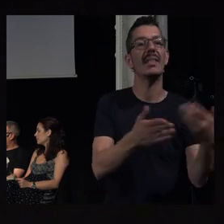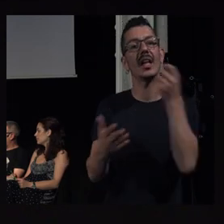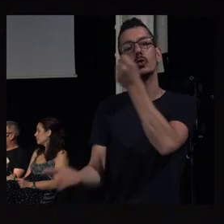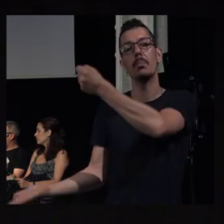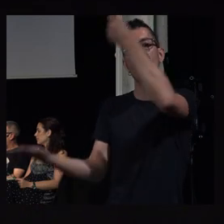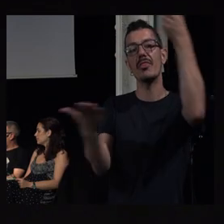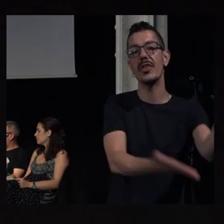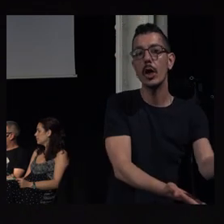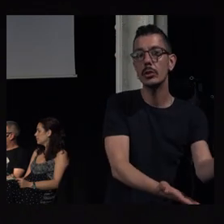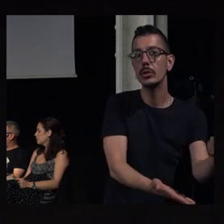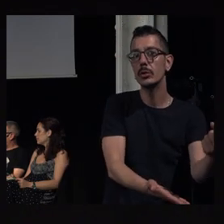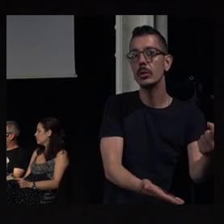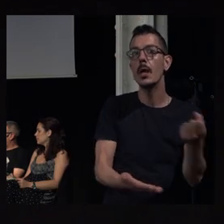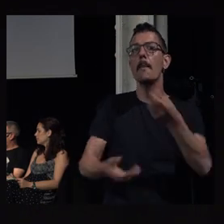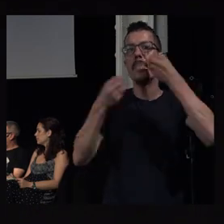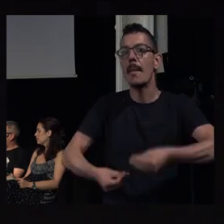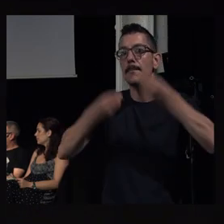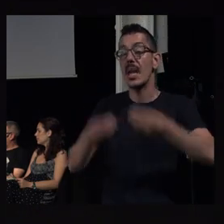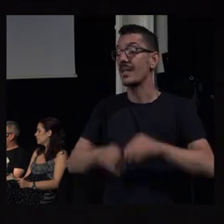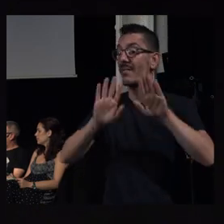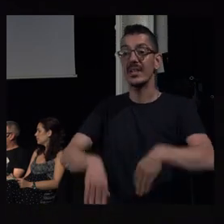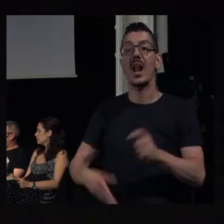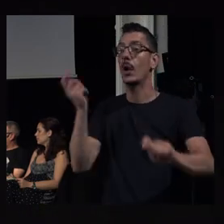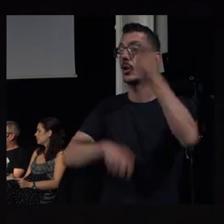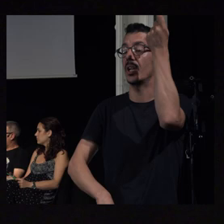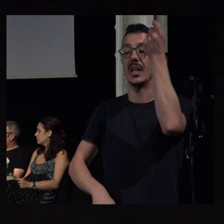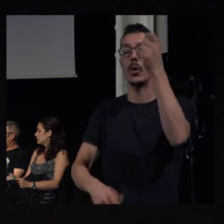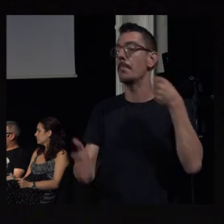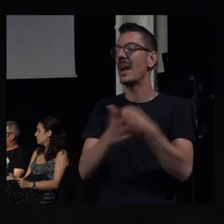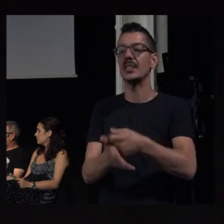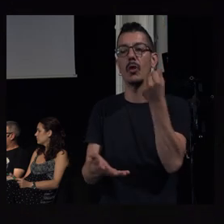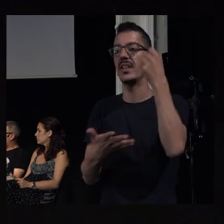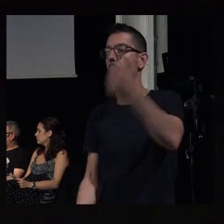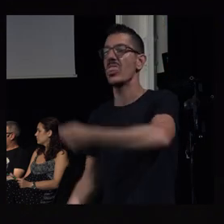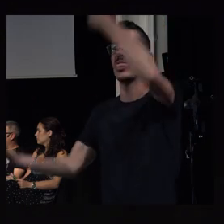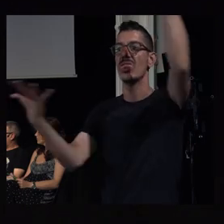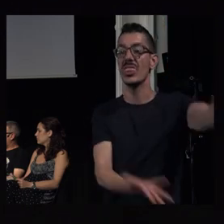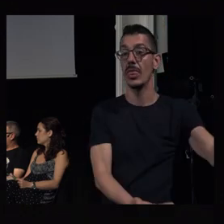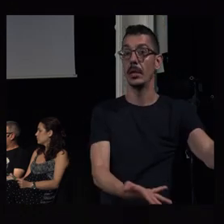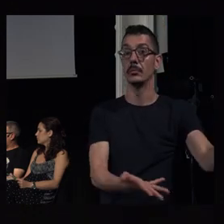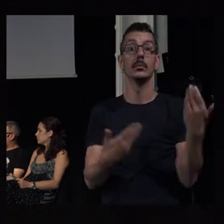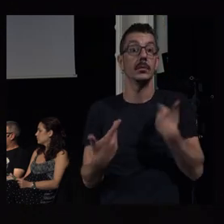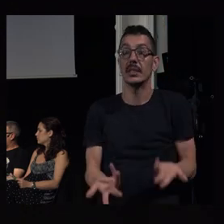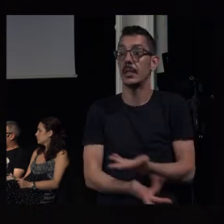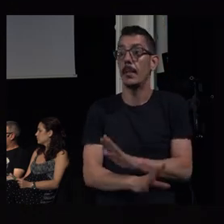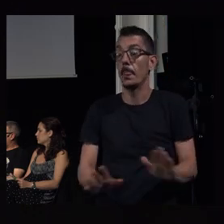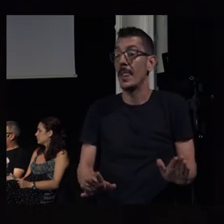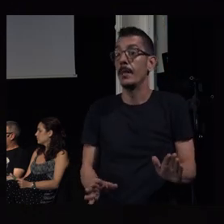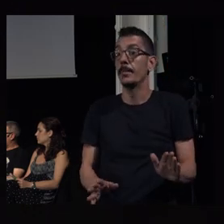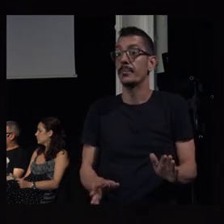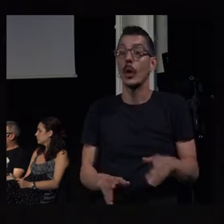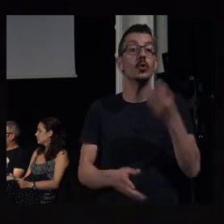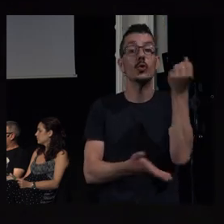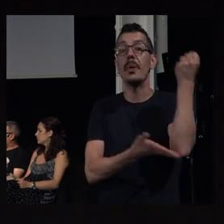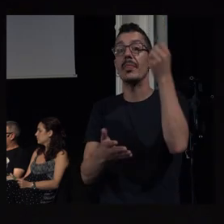subvención. Han conseguido los topes de dinero en todas las subvenciones que han pedido. Entonces, esto, que yo no podía hacer nada más porque su subvención estaba mal